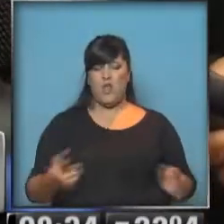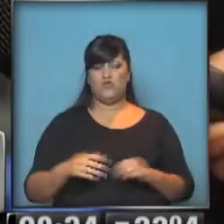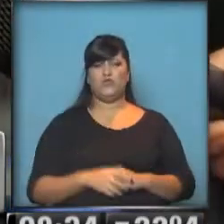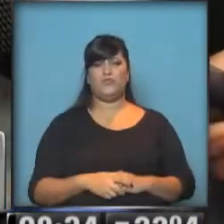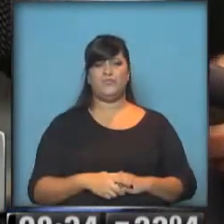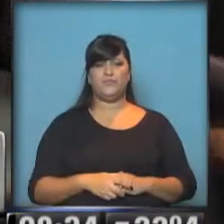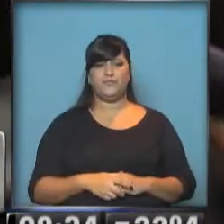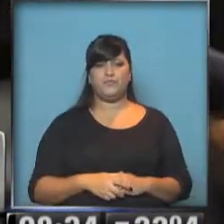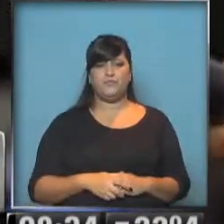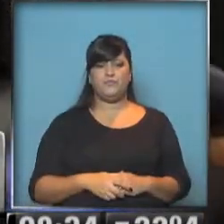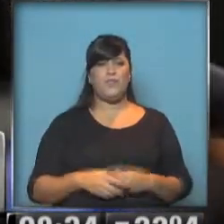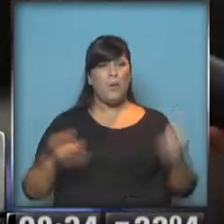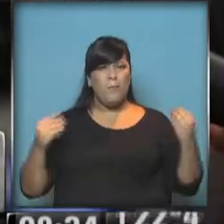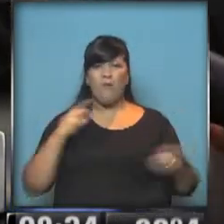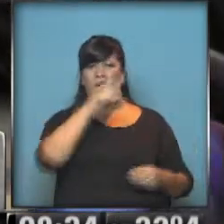Unidos,